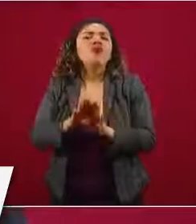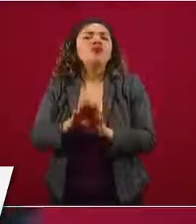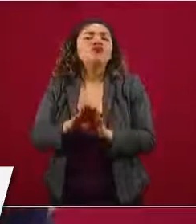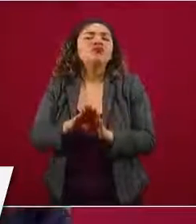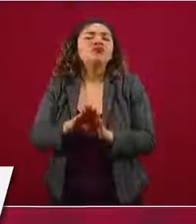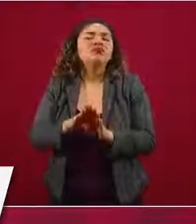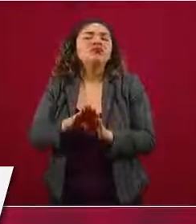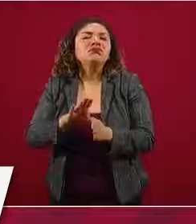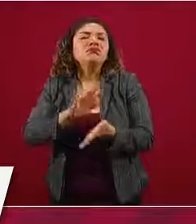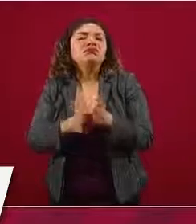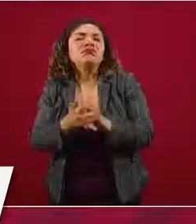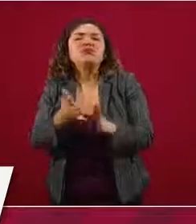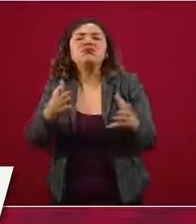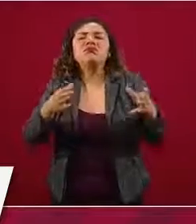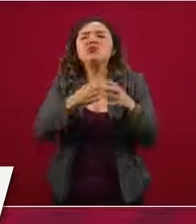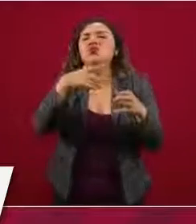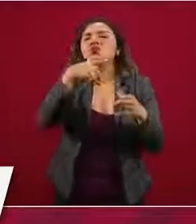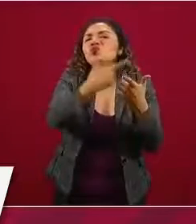cómo